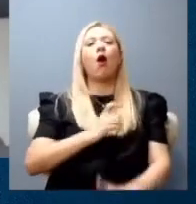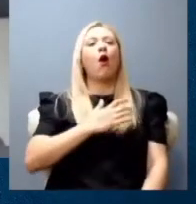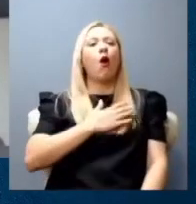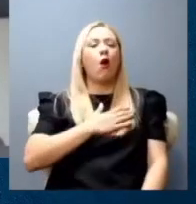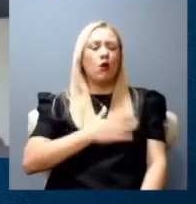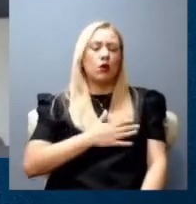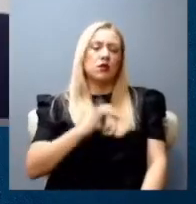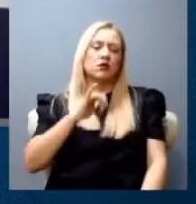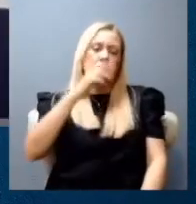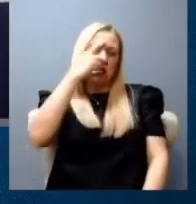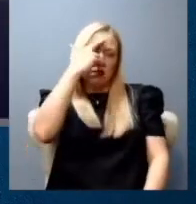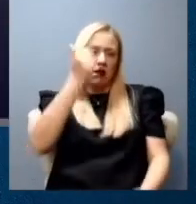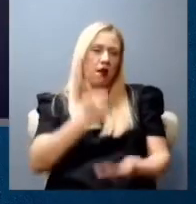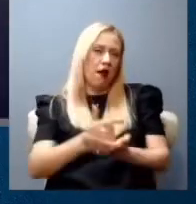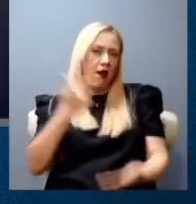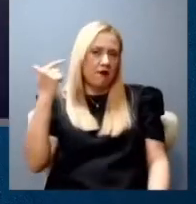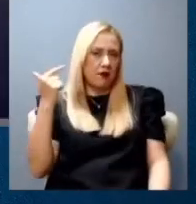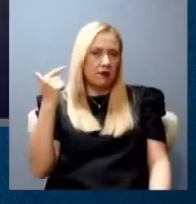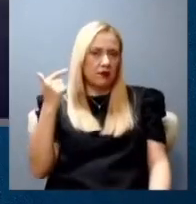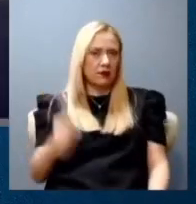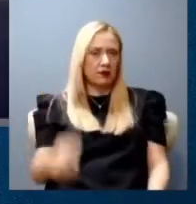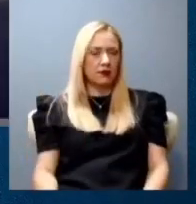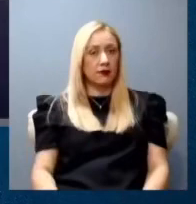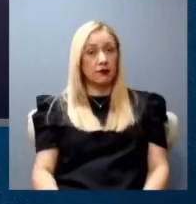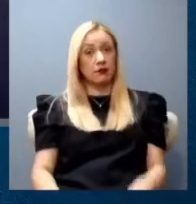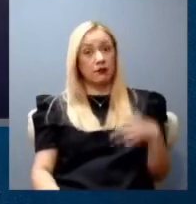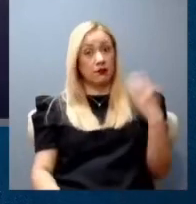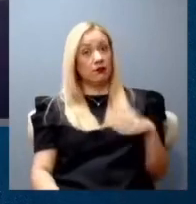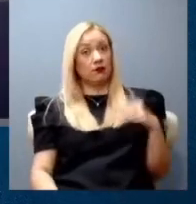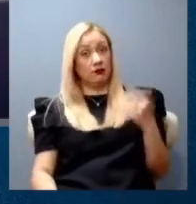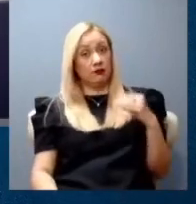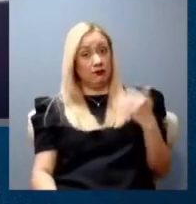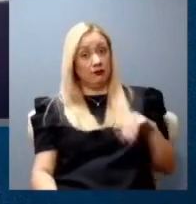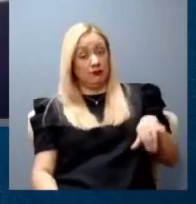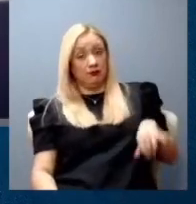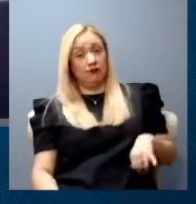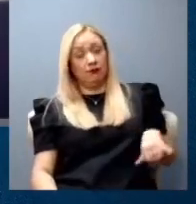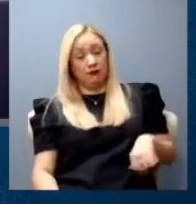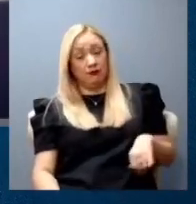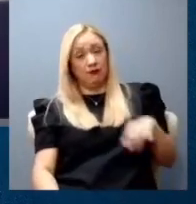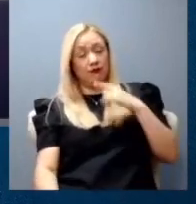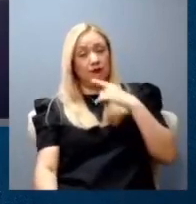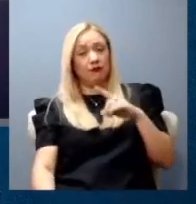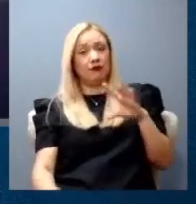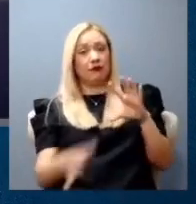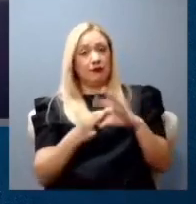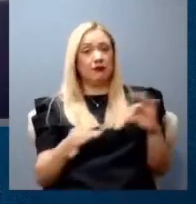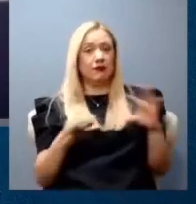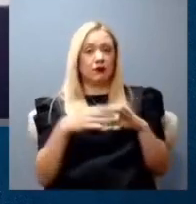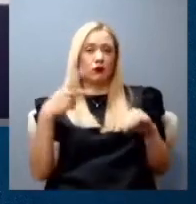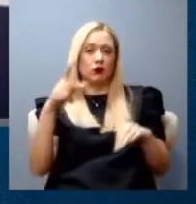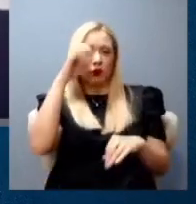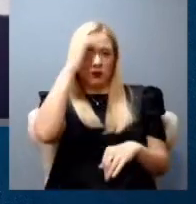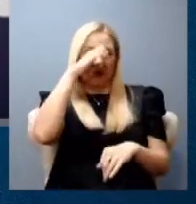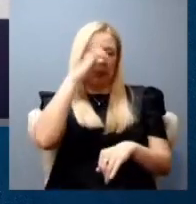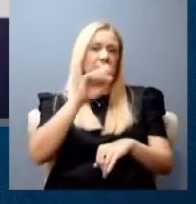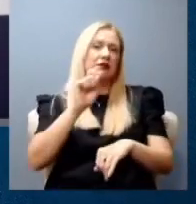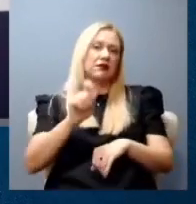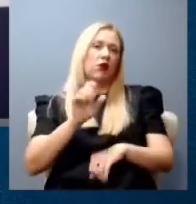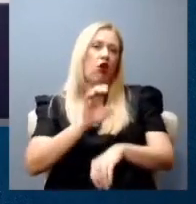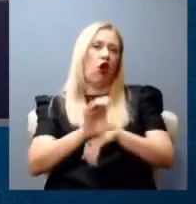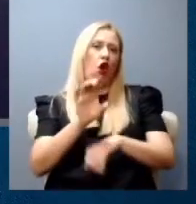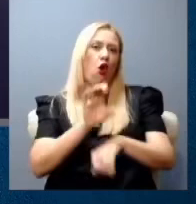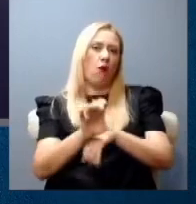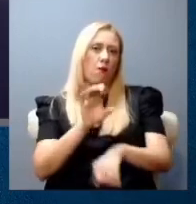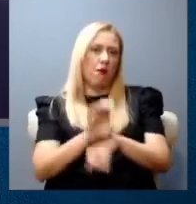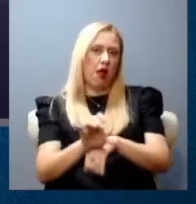crímenes graves. Qué interesante esto que nos dices, Camila, sobre todo en la experiencia tan importante de Colombia, sobre la cual más adelante además